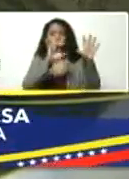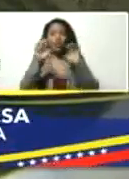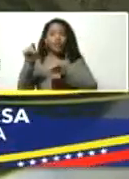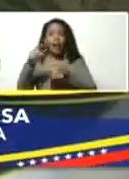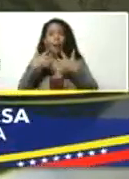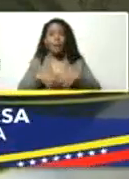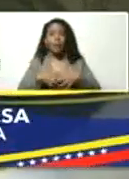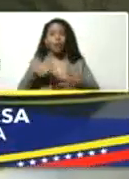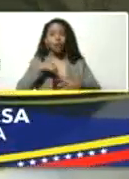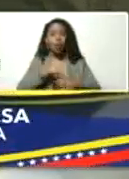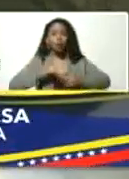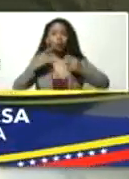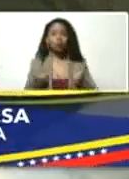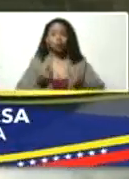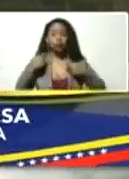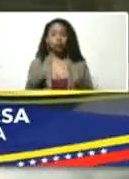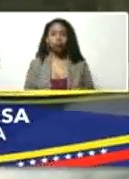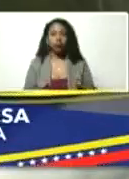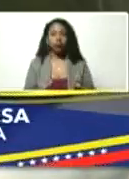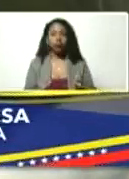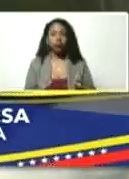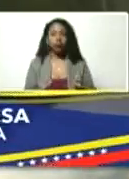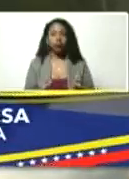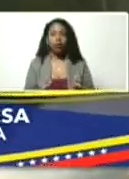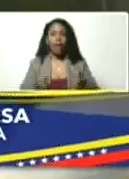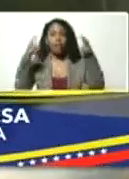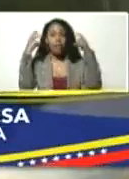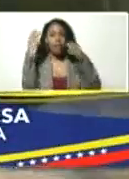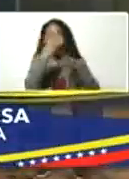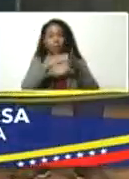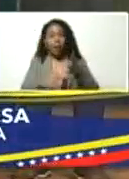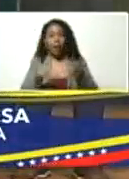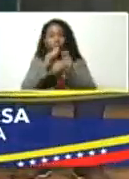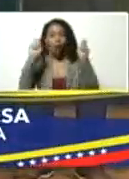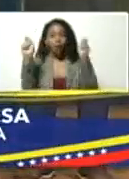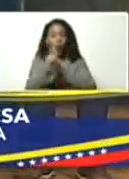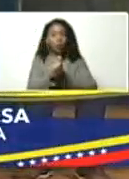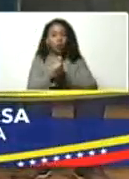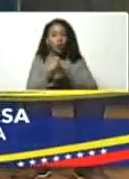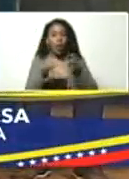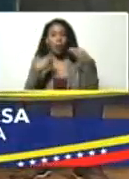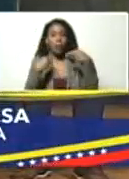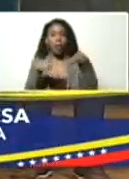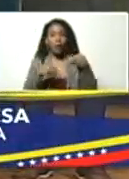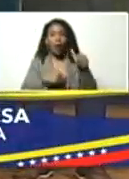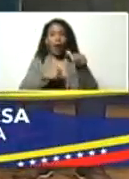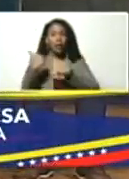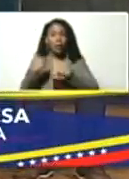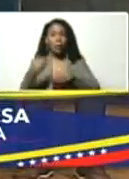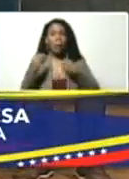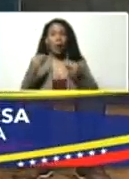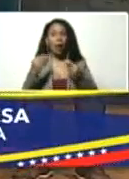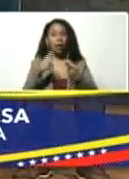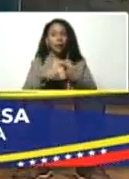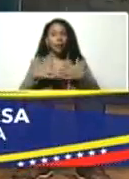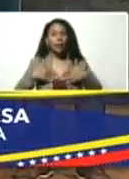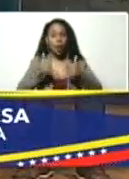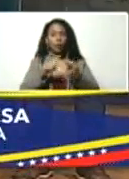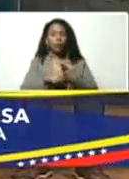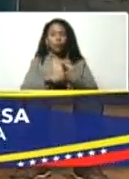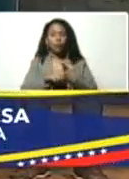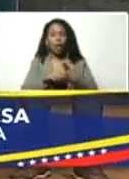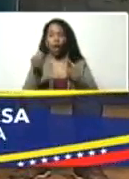vamos a reactivar del el rubro de la transformación de las resinas. Esto es para la salud,